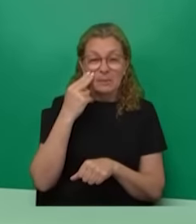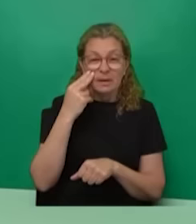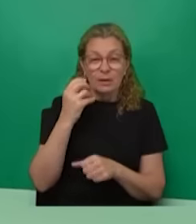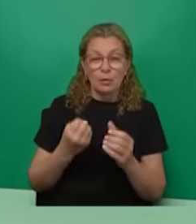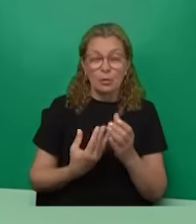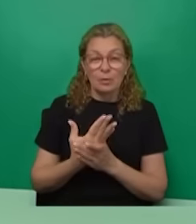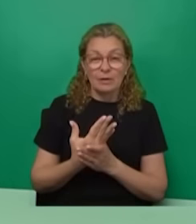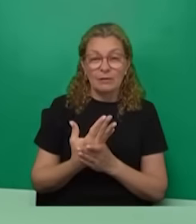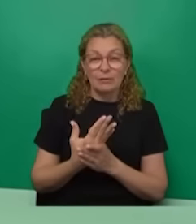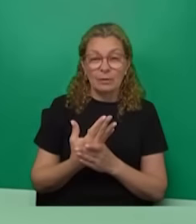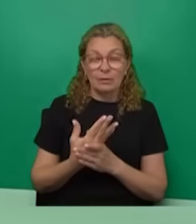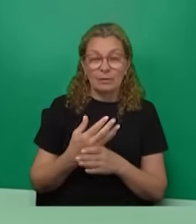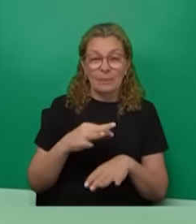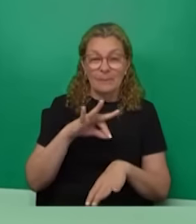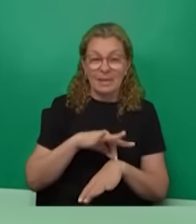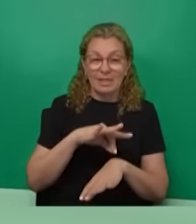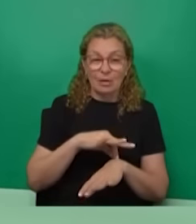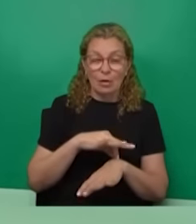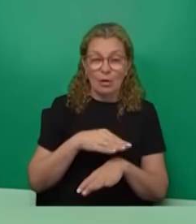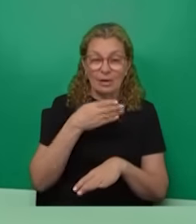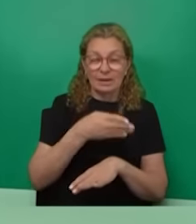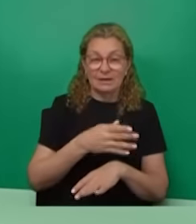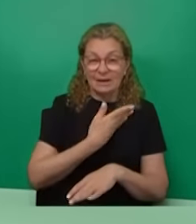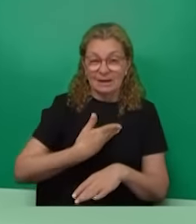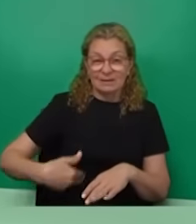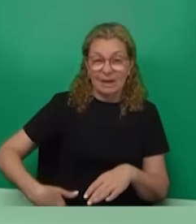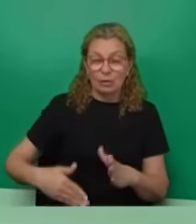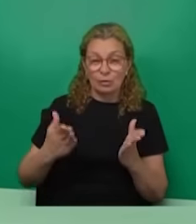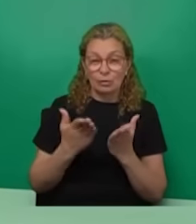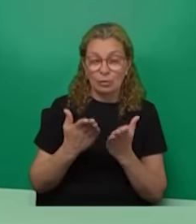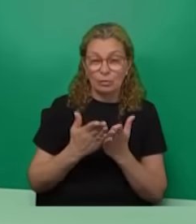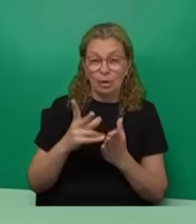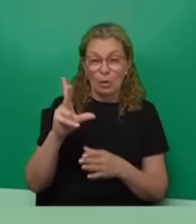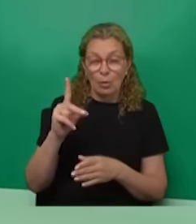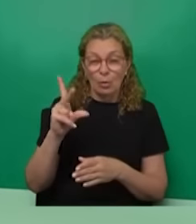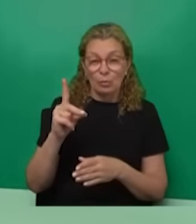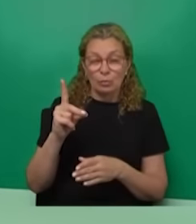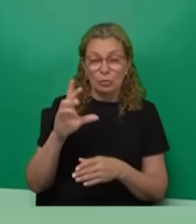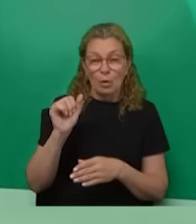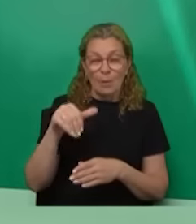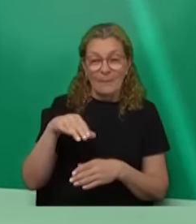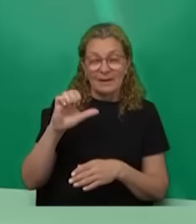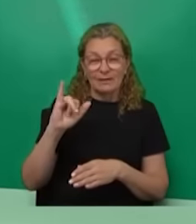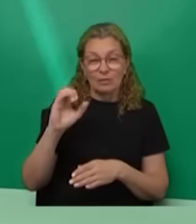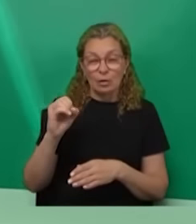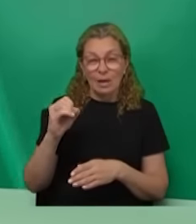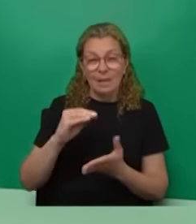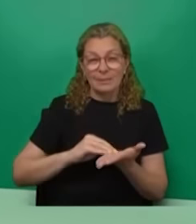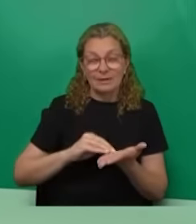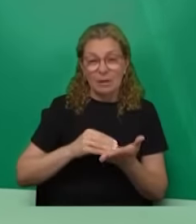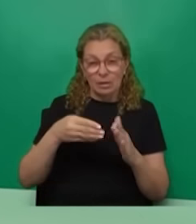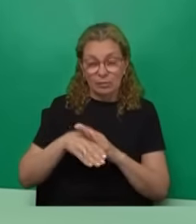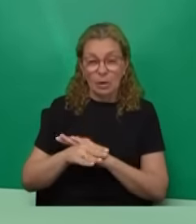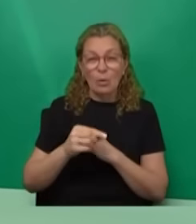nuevo régimen de certificaciones médicas estatales y los estudiantes de la utu de comercio y Administración ocupa en el